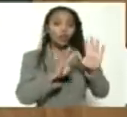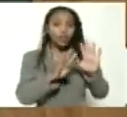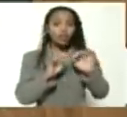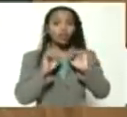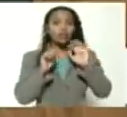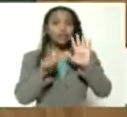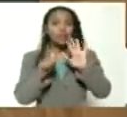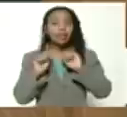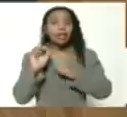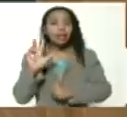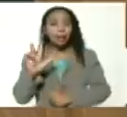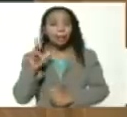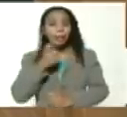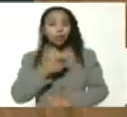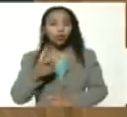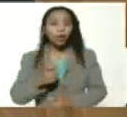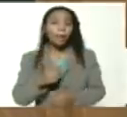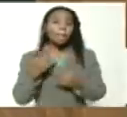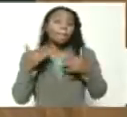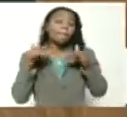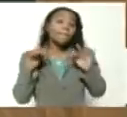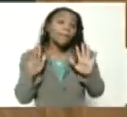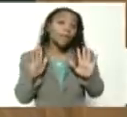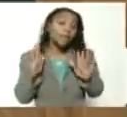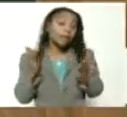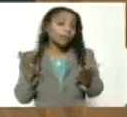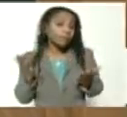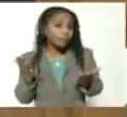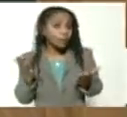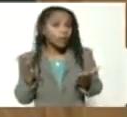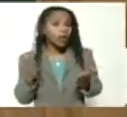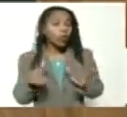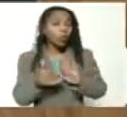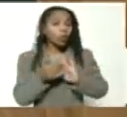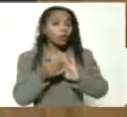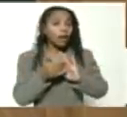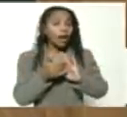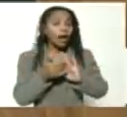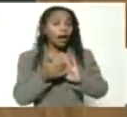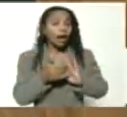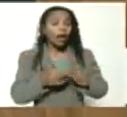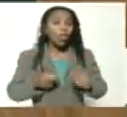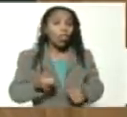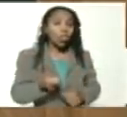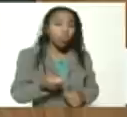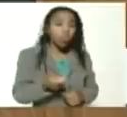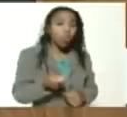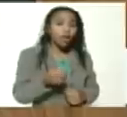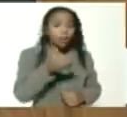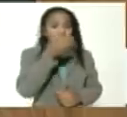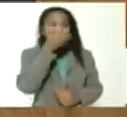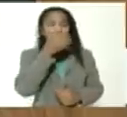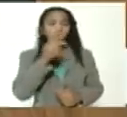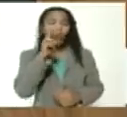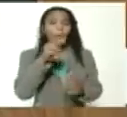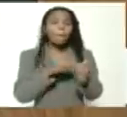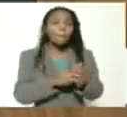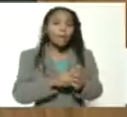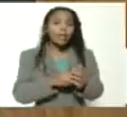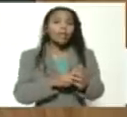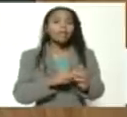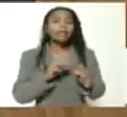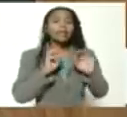5.963 personas, mientras que contra la extorsión y el secuestro han sido presentadas